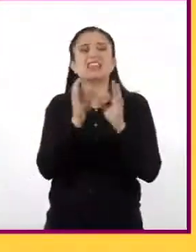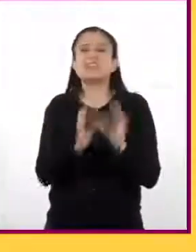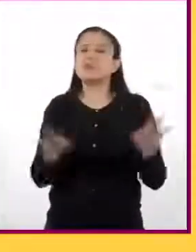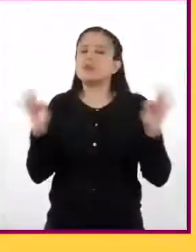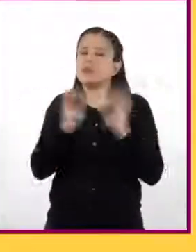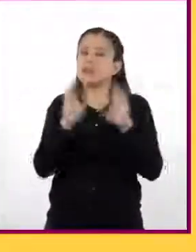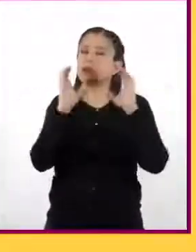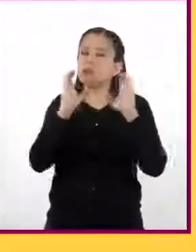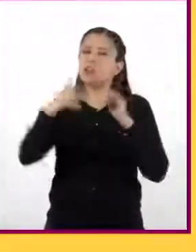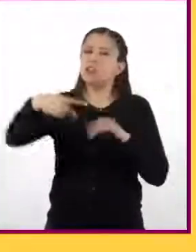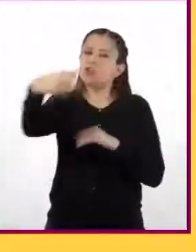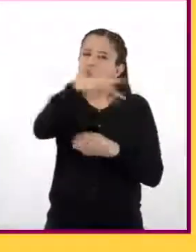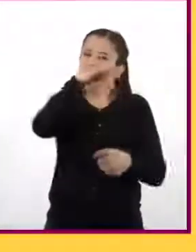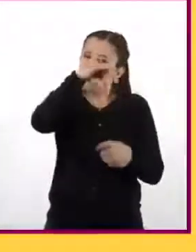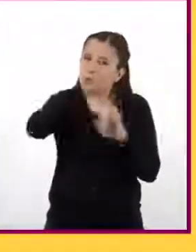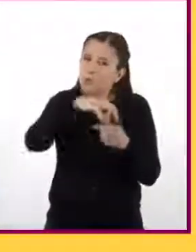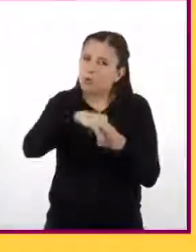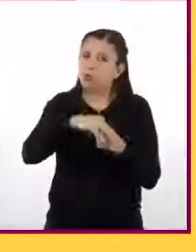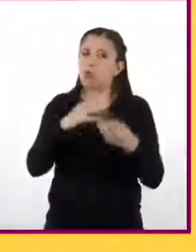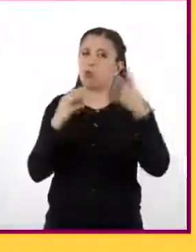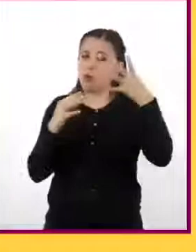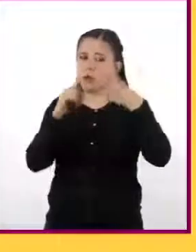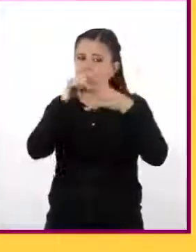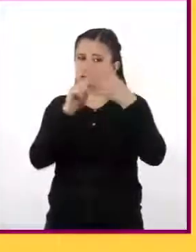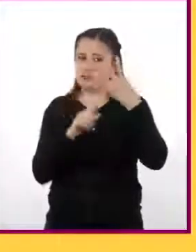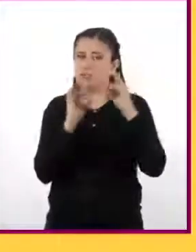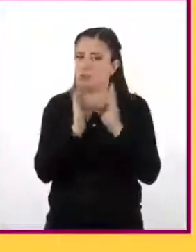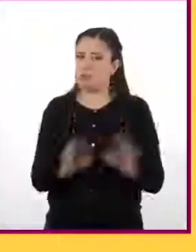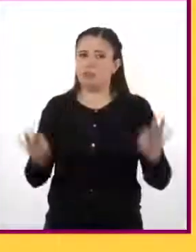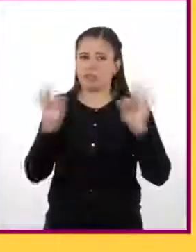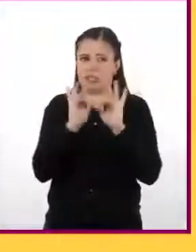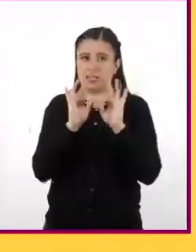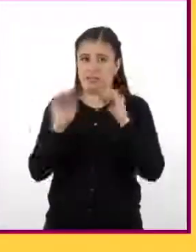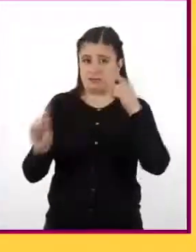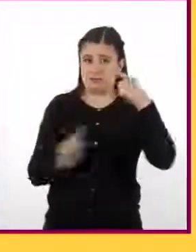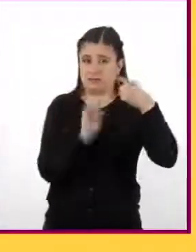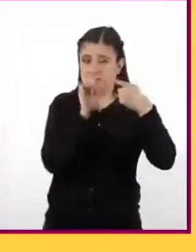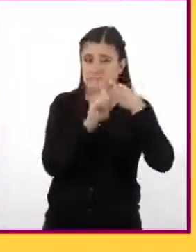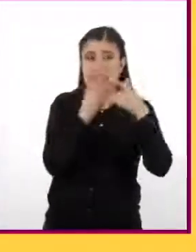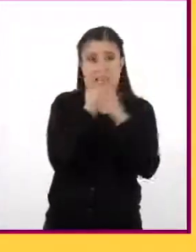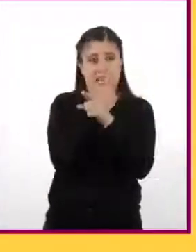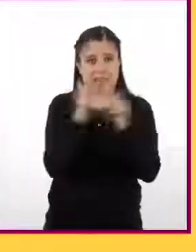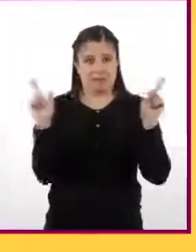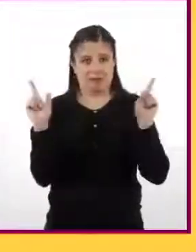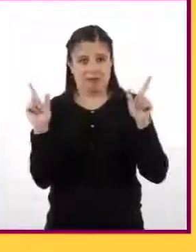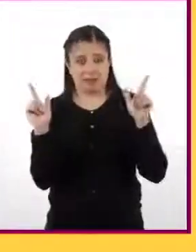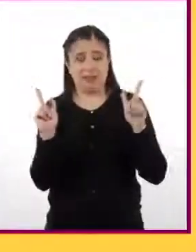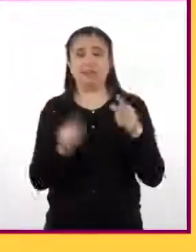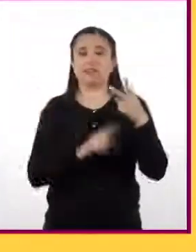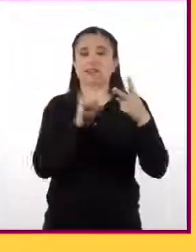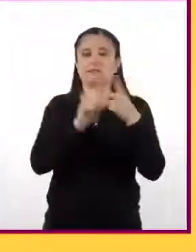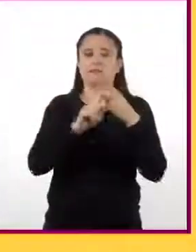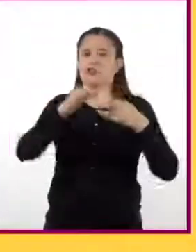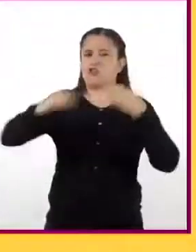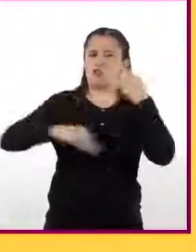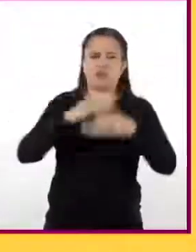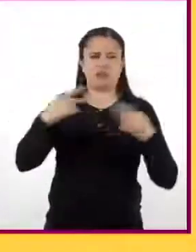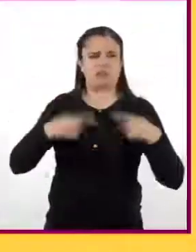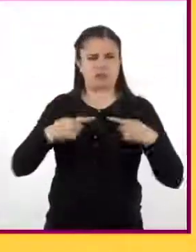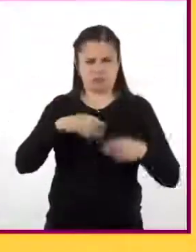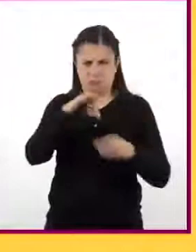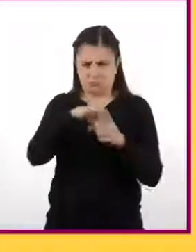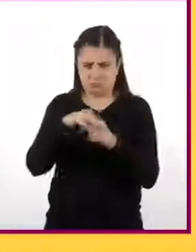cuidar que el voto cumpla con 4 condiciones básicas, que son libre, universal,